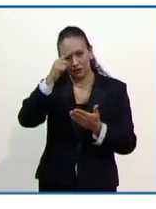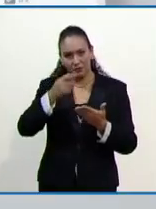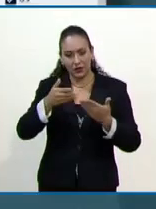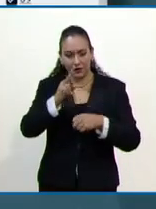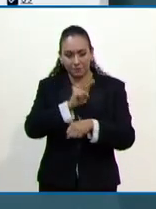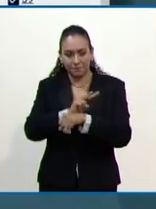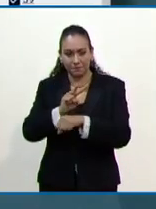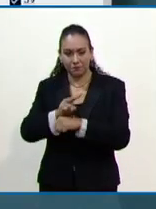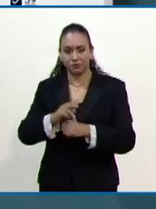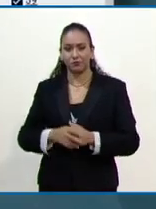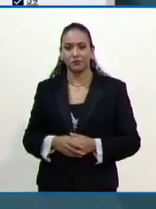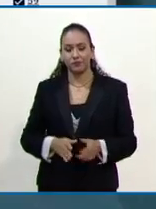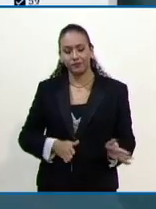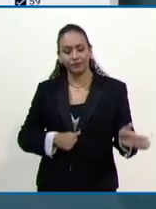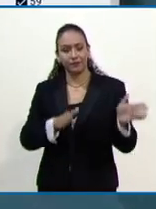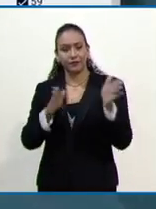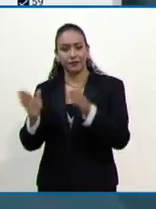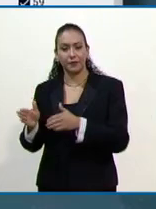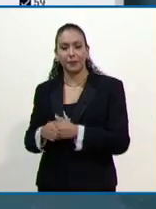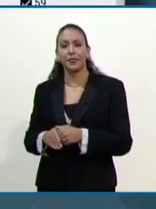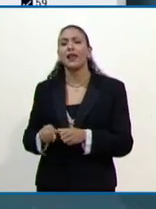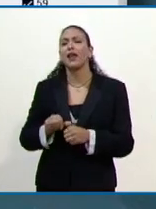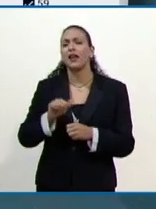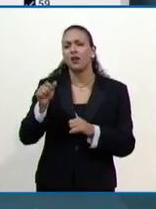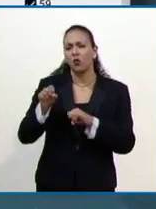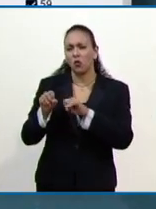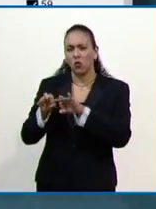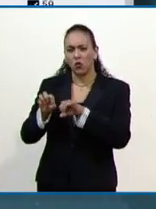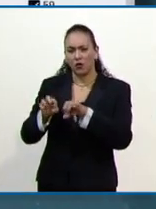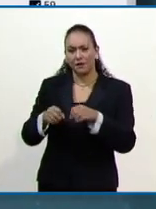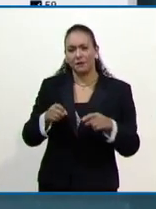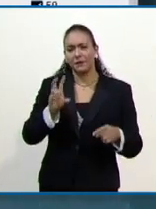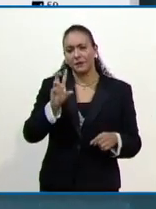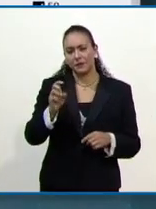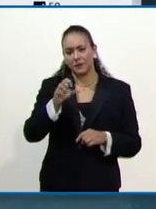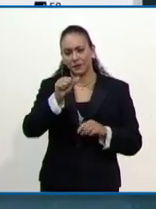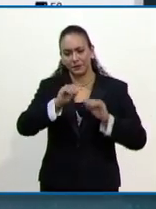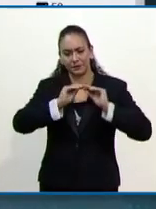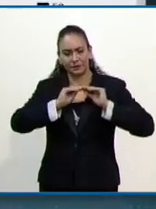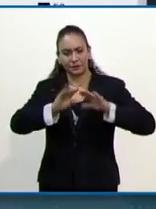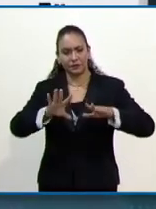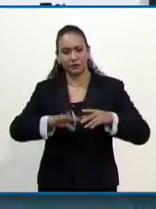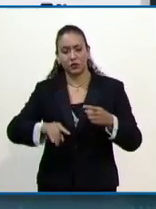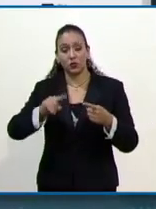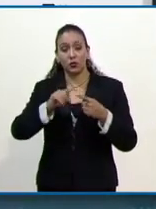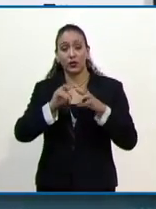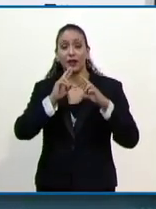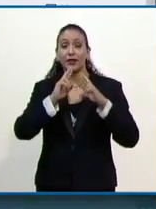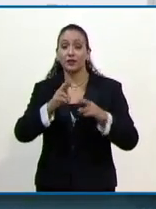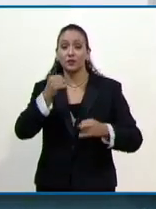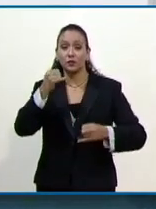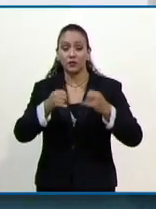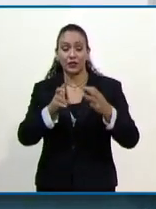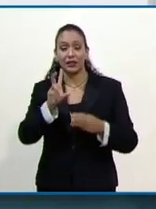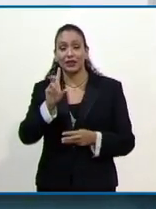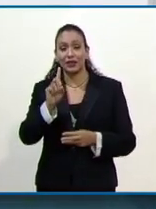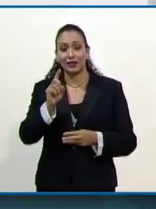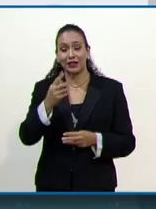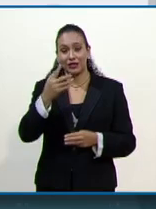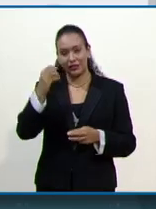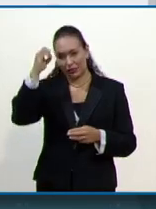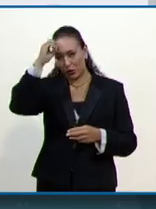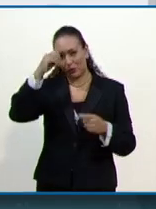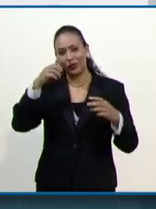supervisión. Mientras que de tribunales colegiados se publicaron 36 criterios, 1 jurisprudencia y 35